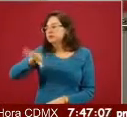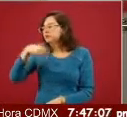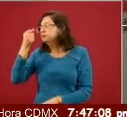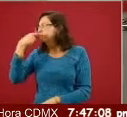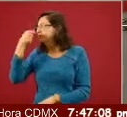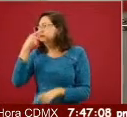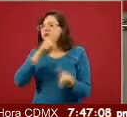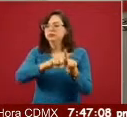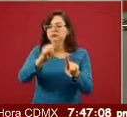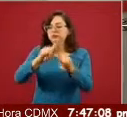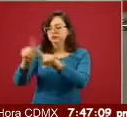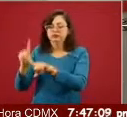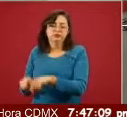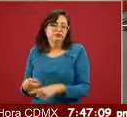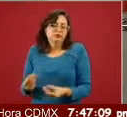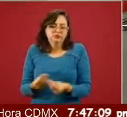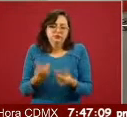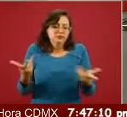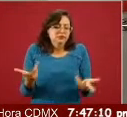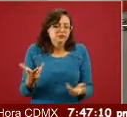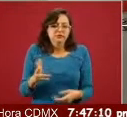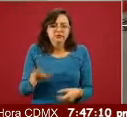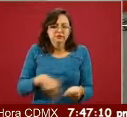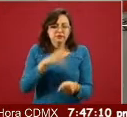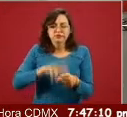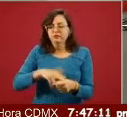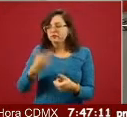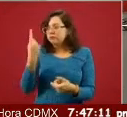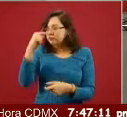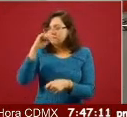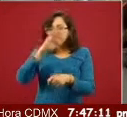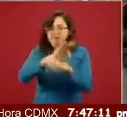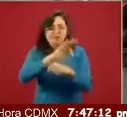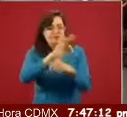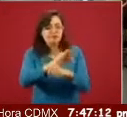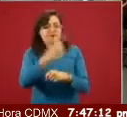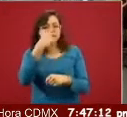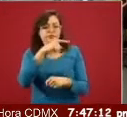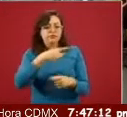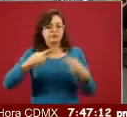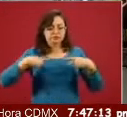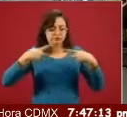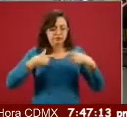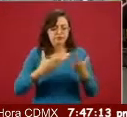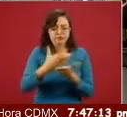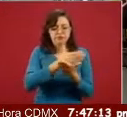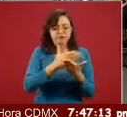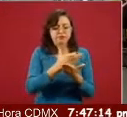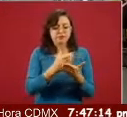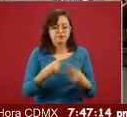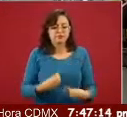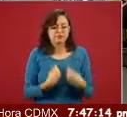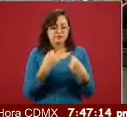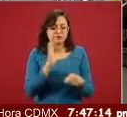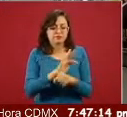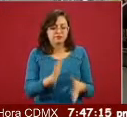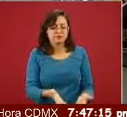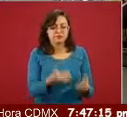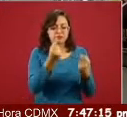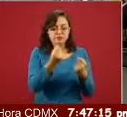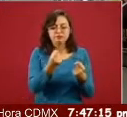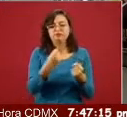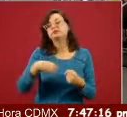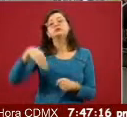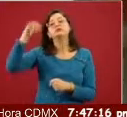la intención de hacer el bien y de recuperar a los pacientes y de salvarles la vida. Y entonces se empezó